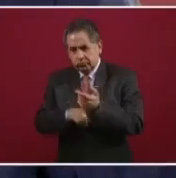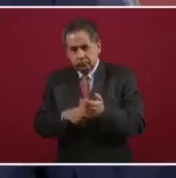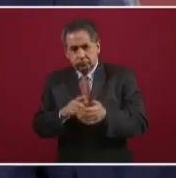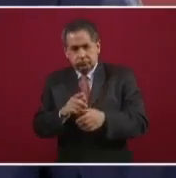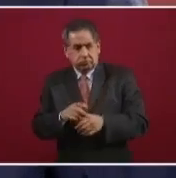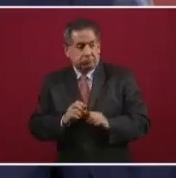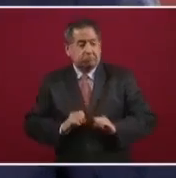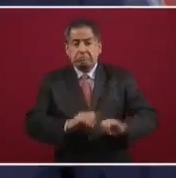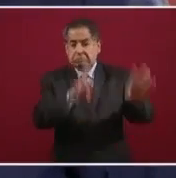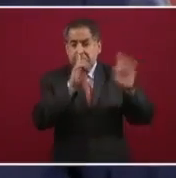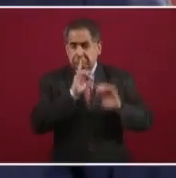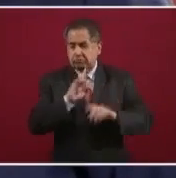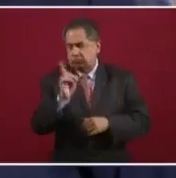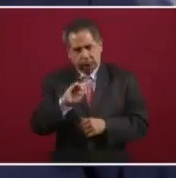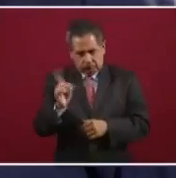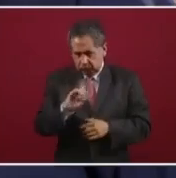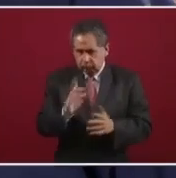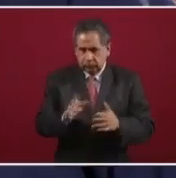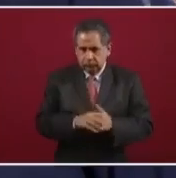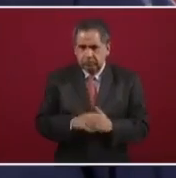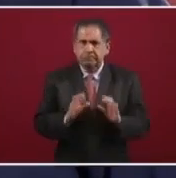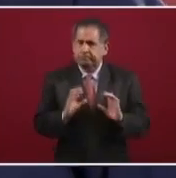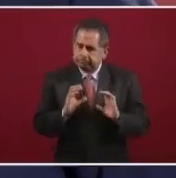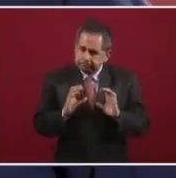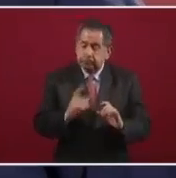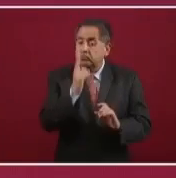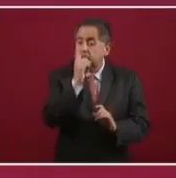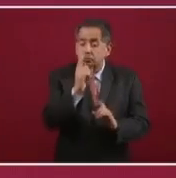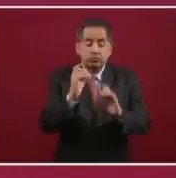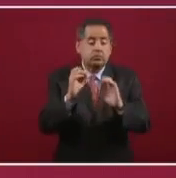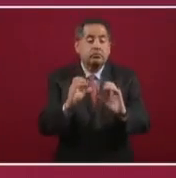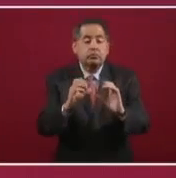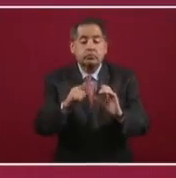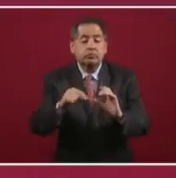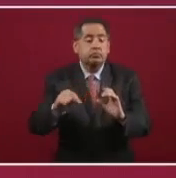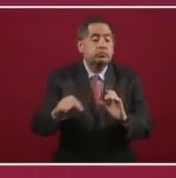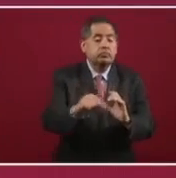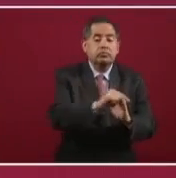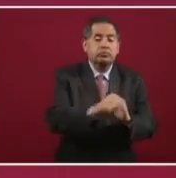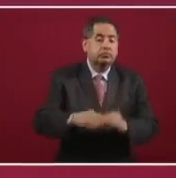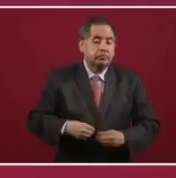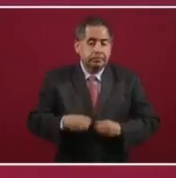impunidad, nada más que hay que cuidar